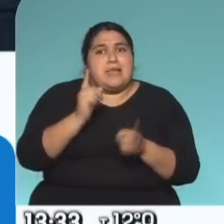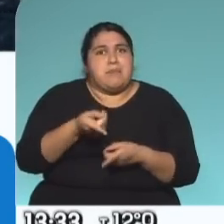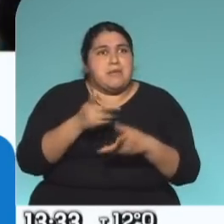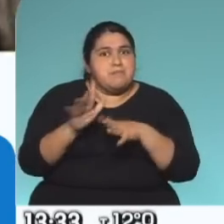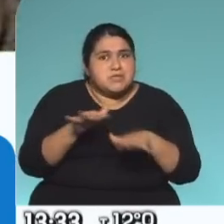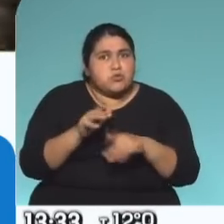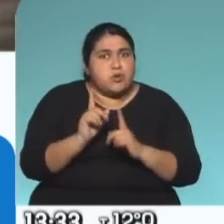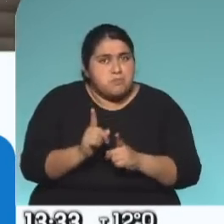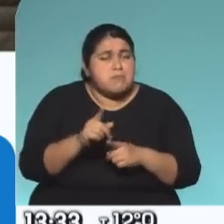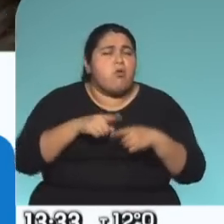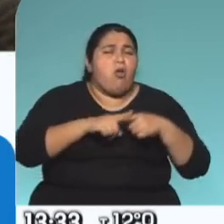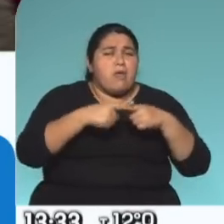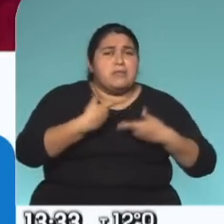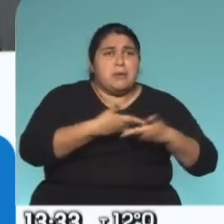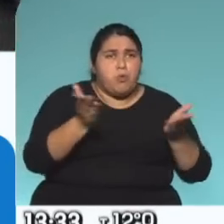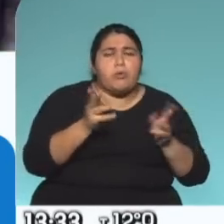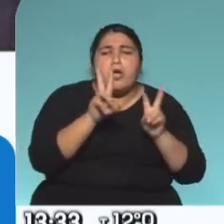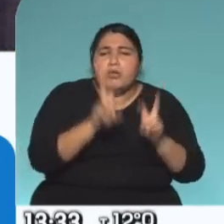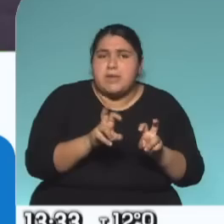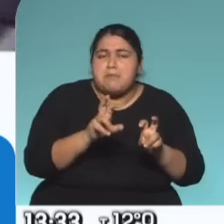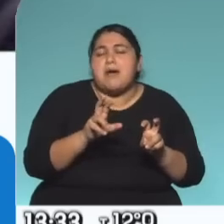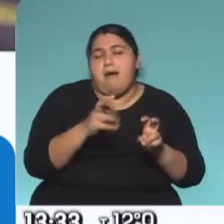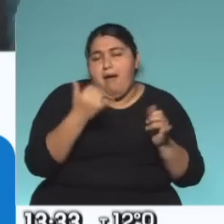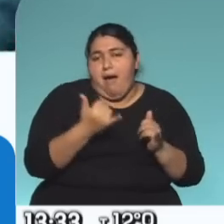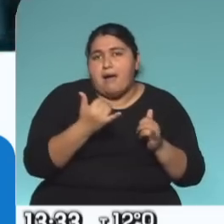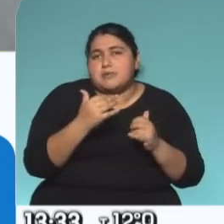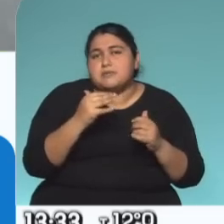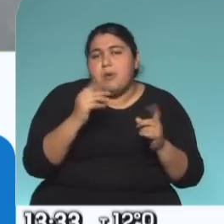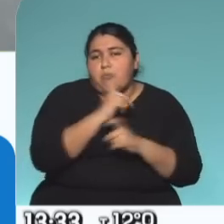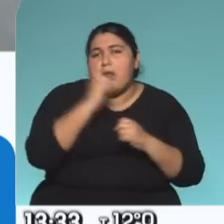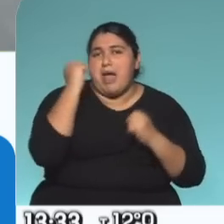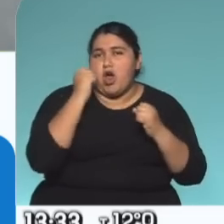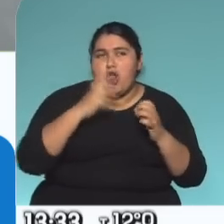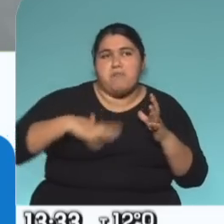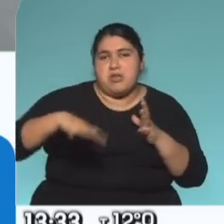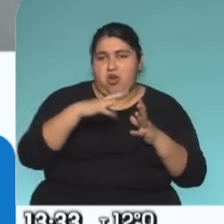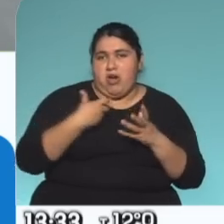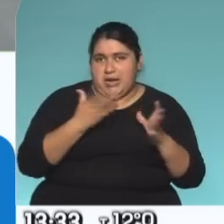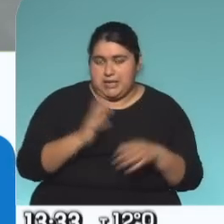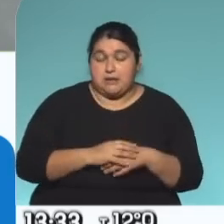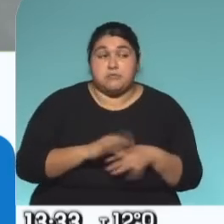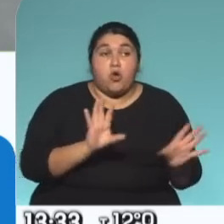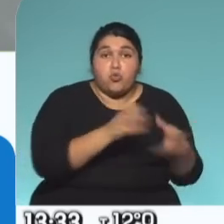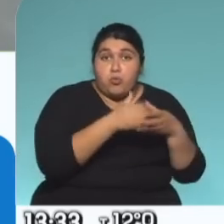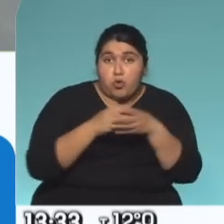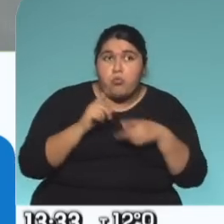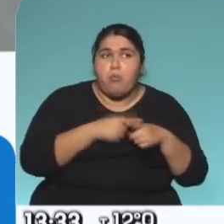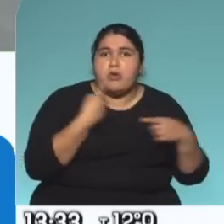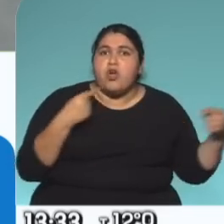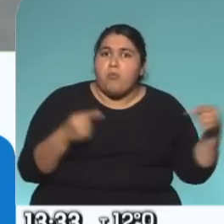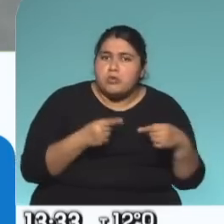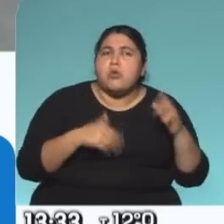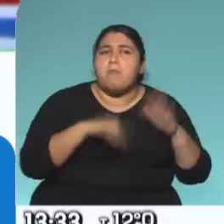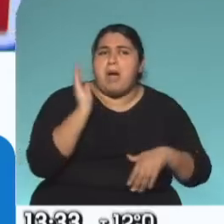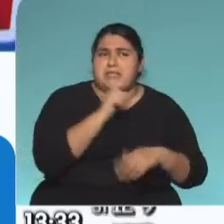en el centro del debate público está el tema de la crisis económica. Y son además partidos políticos, los opositores, que no